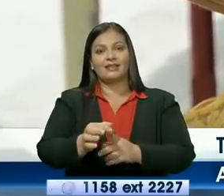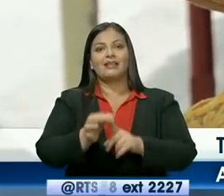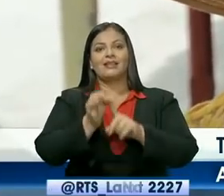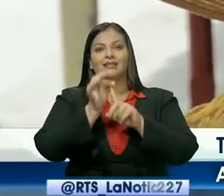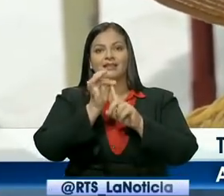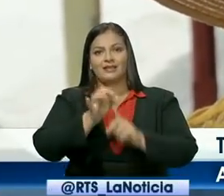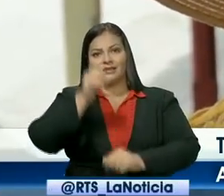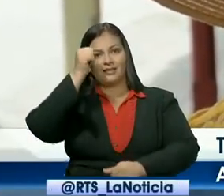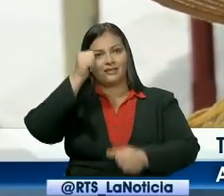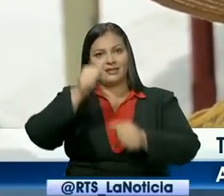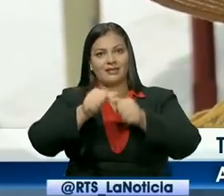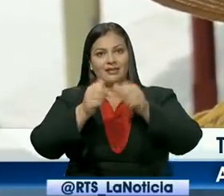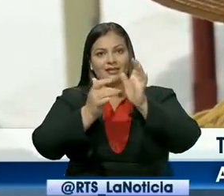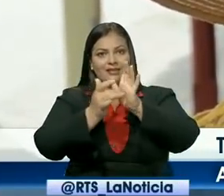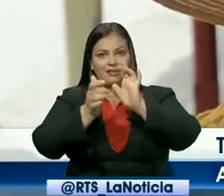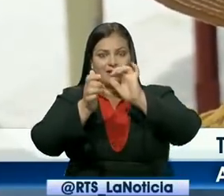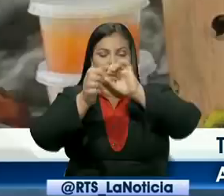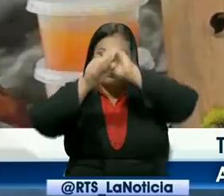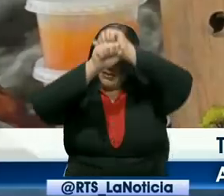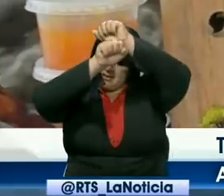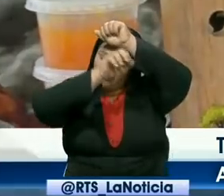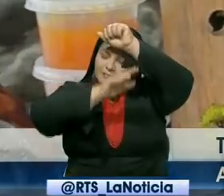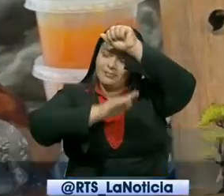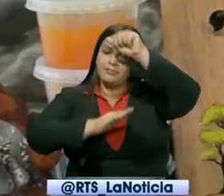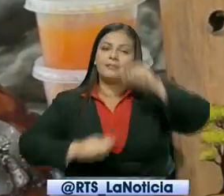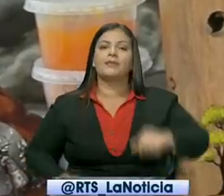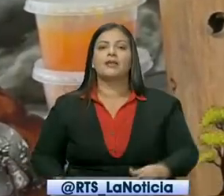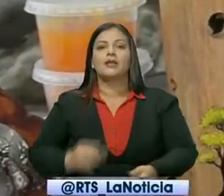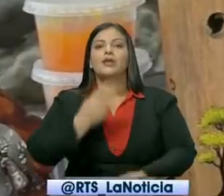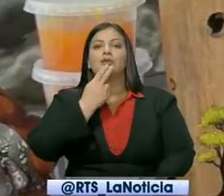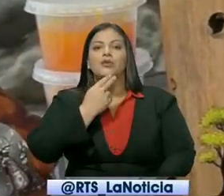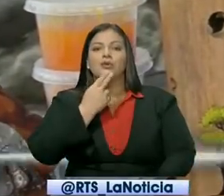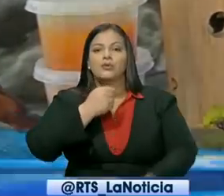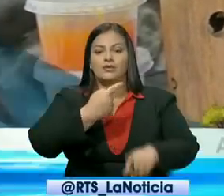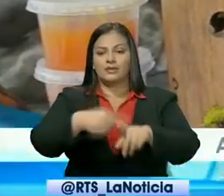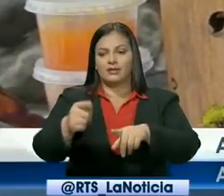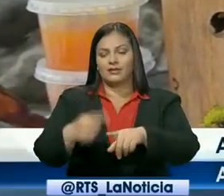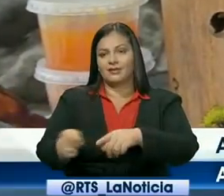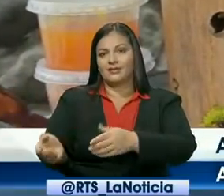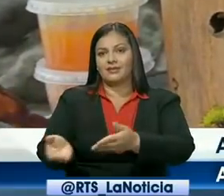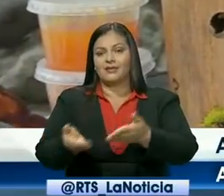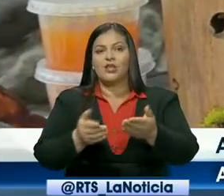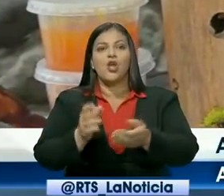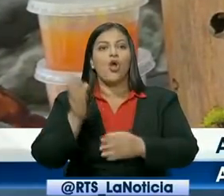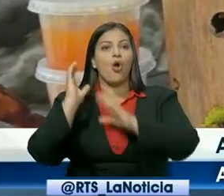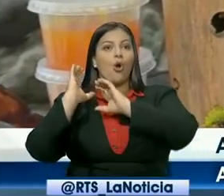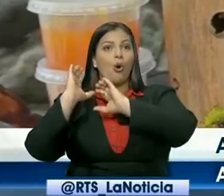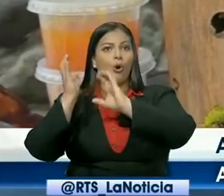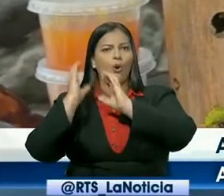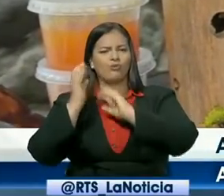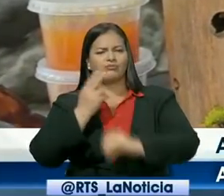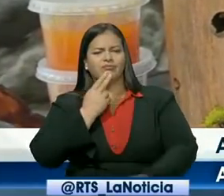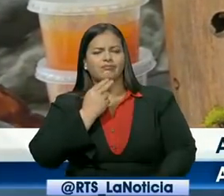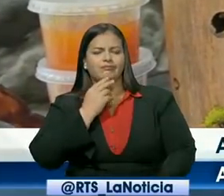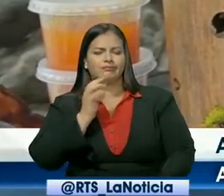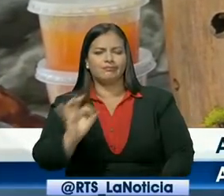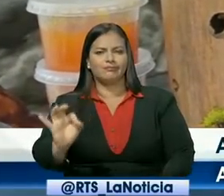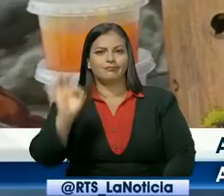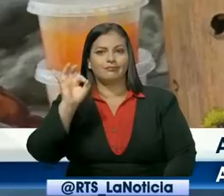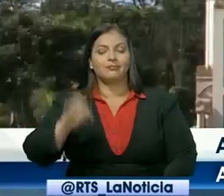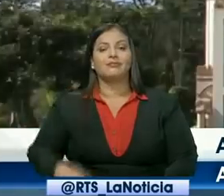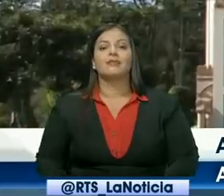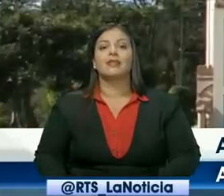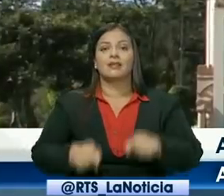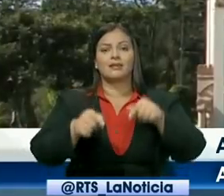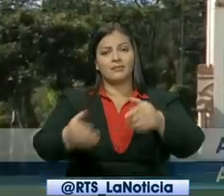dulces, el dulce de coco, la natilla zapotillana. A que nos visites aquí en el Castillo Mirador, donde encontrarás cualquier tipo de artesanía con materiales de la